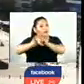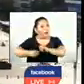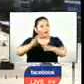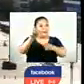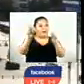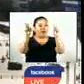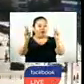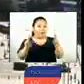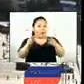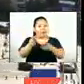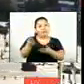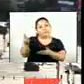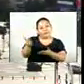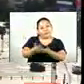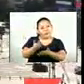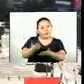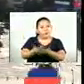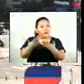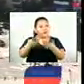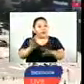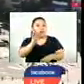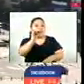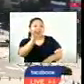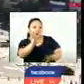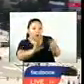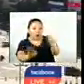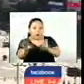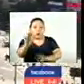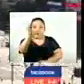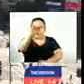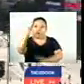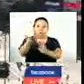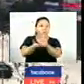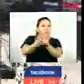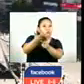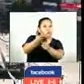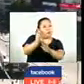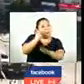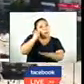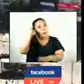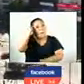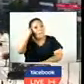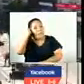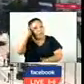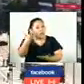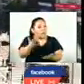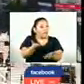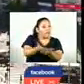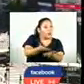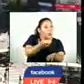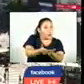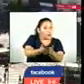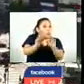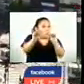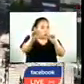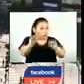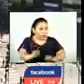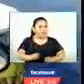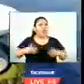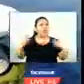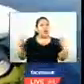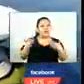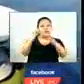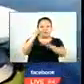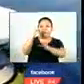área económica las autoridades financieras de algunas naciones en desarrollo ya han comenzado a poner en marcha sus iniciativas para ampliar los